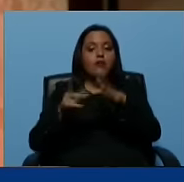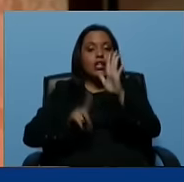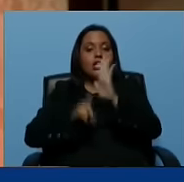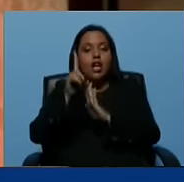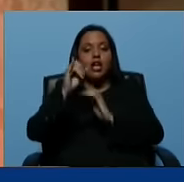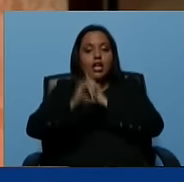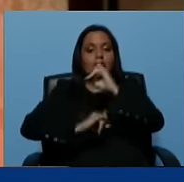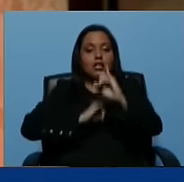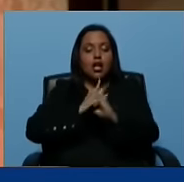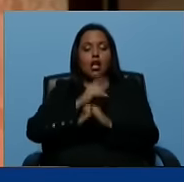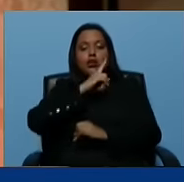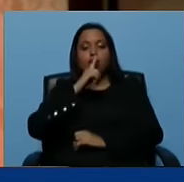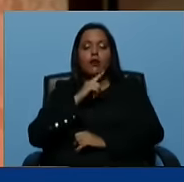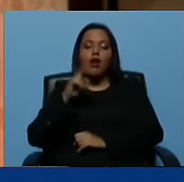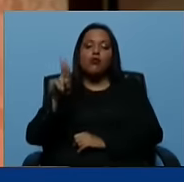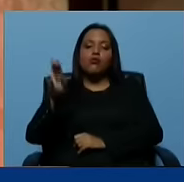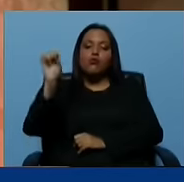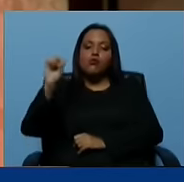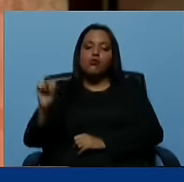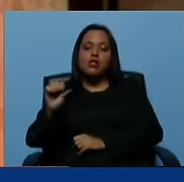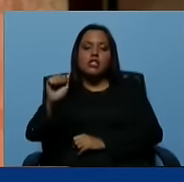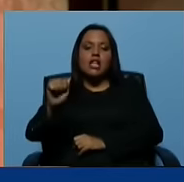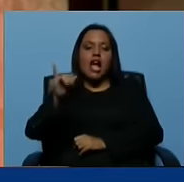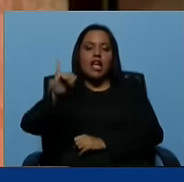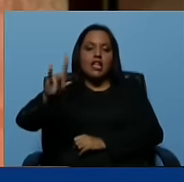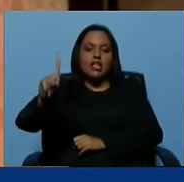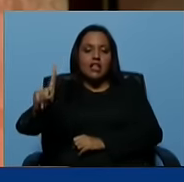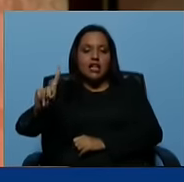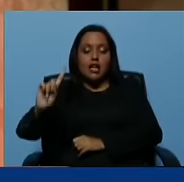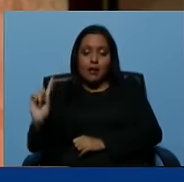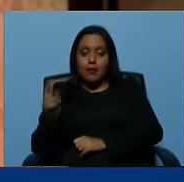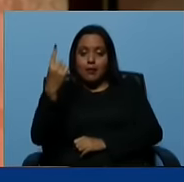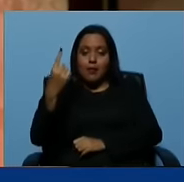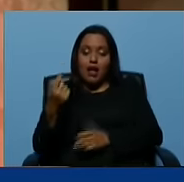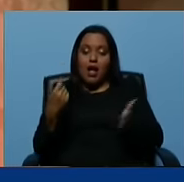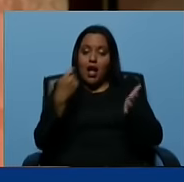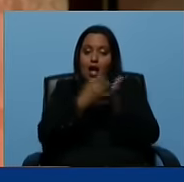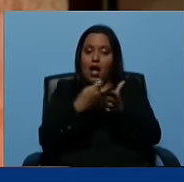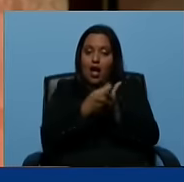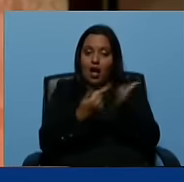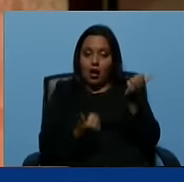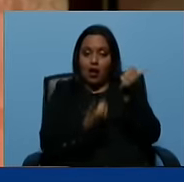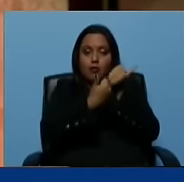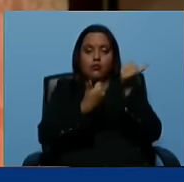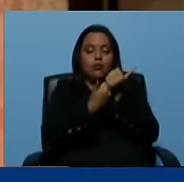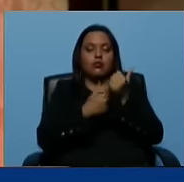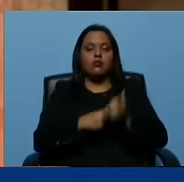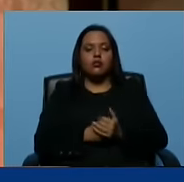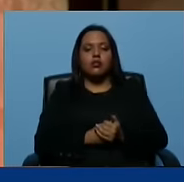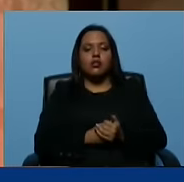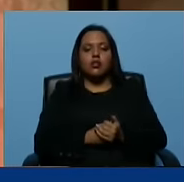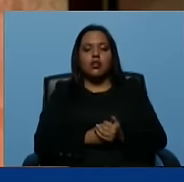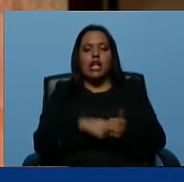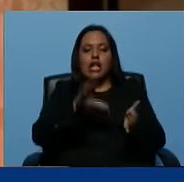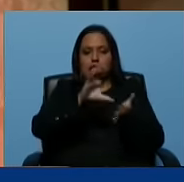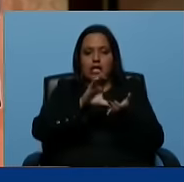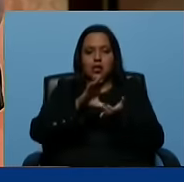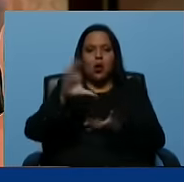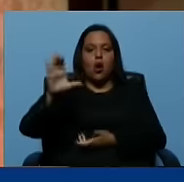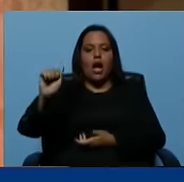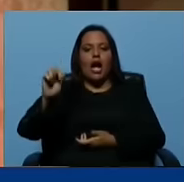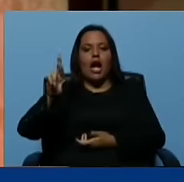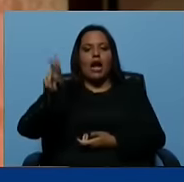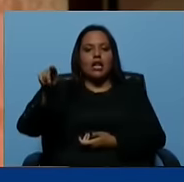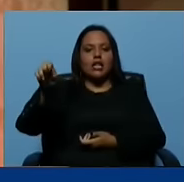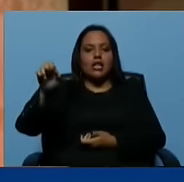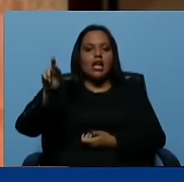Internacional, llamada USAID, que es la principal financista del Centro Carter. ¿Quién es el que le